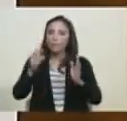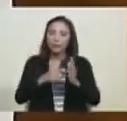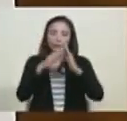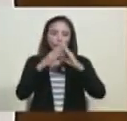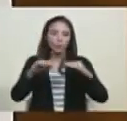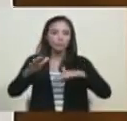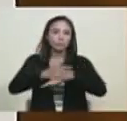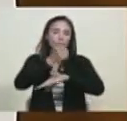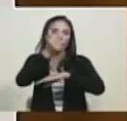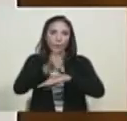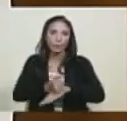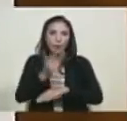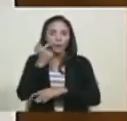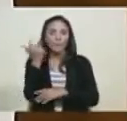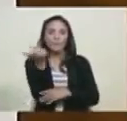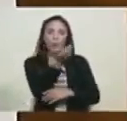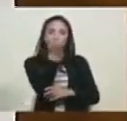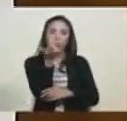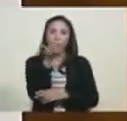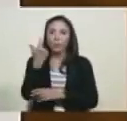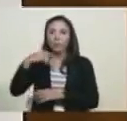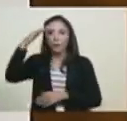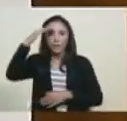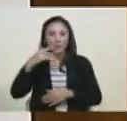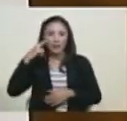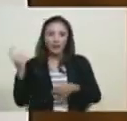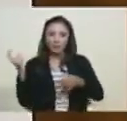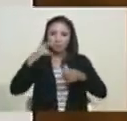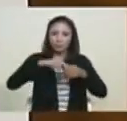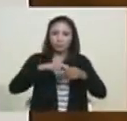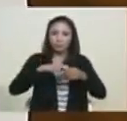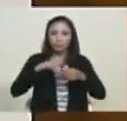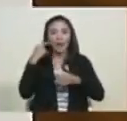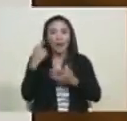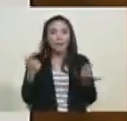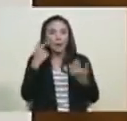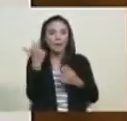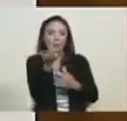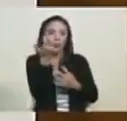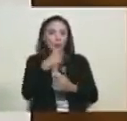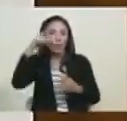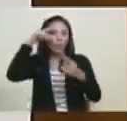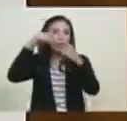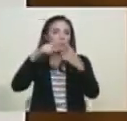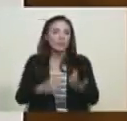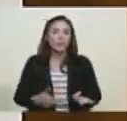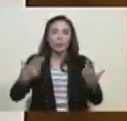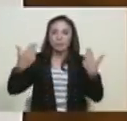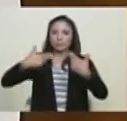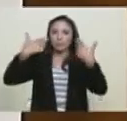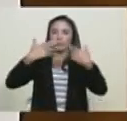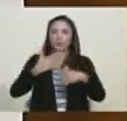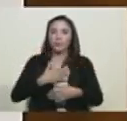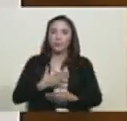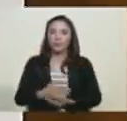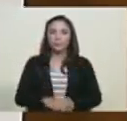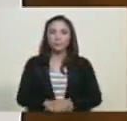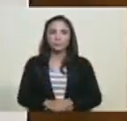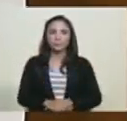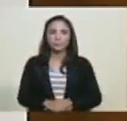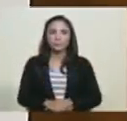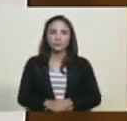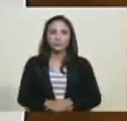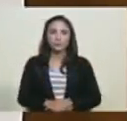que está tratando de captar militares para incorporarlo en sus aventuras criminales y fascistas. Aquí está como